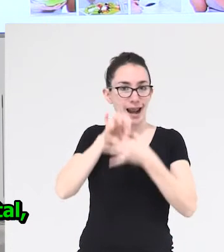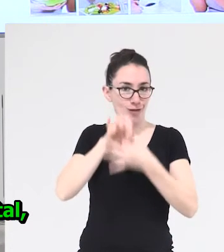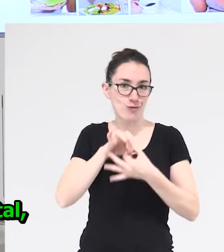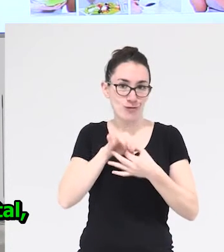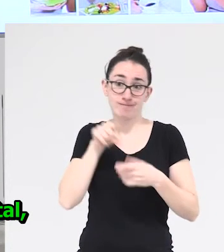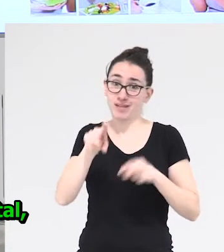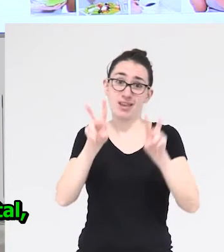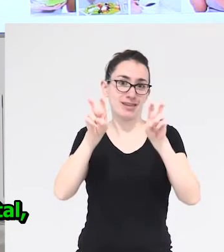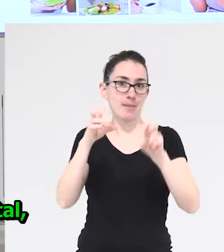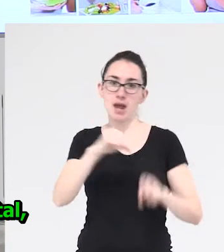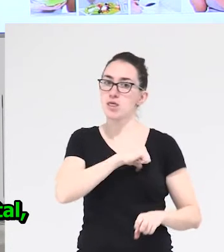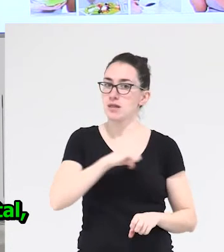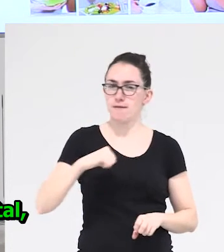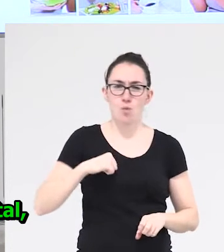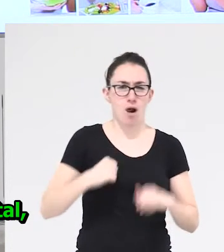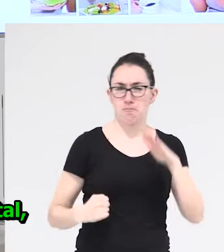por una individualidad total,